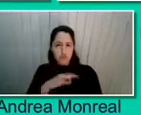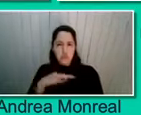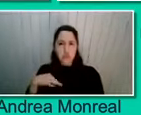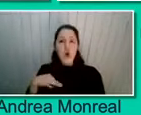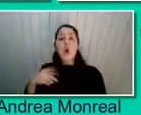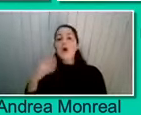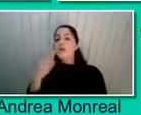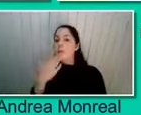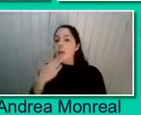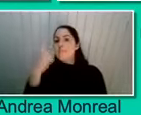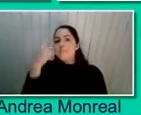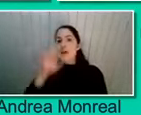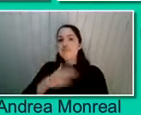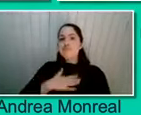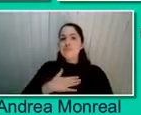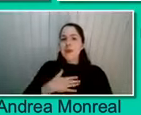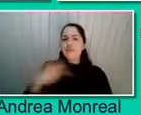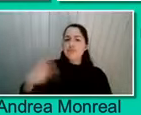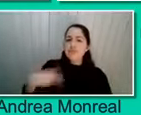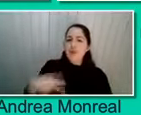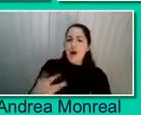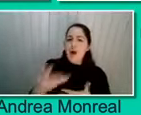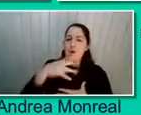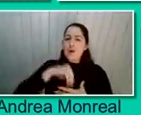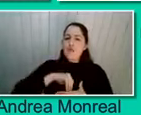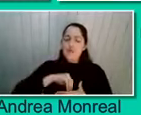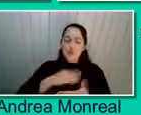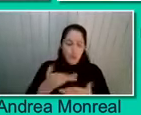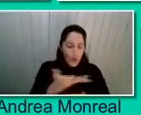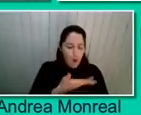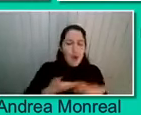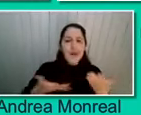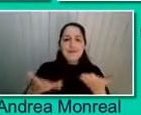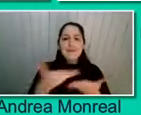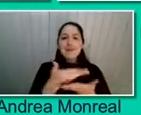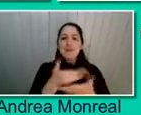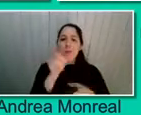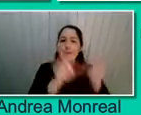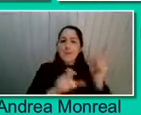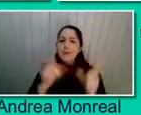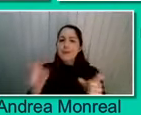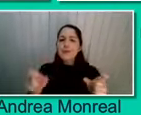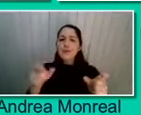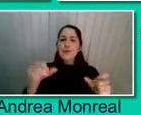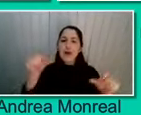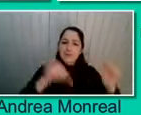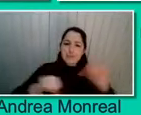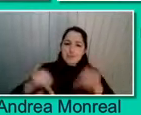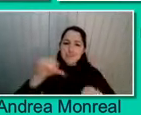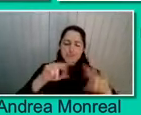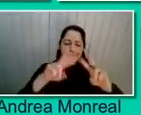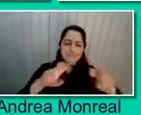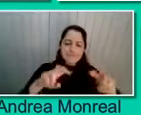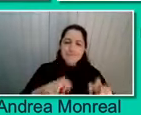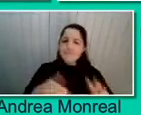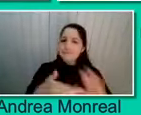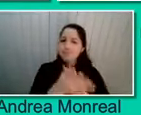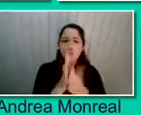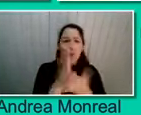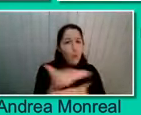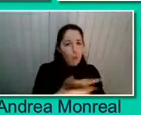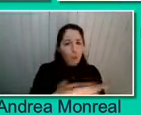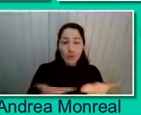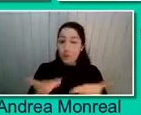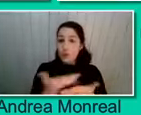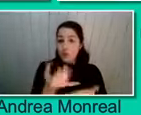enormemente la colaboración entre investigadores, y que no solamente se ha formado en esta red de laboratorios, sino que como las